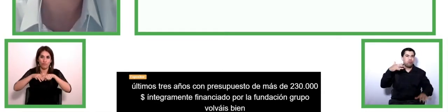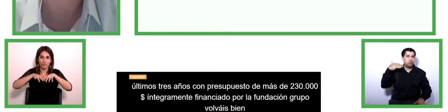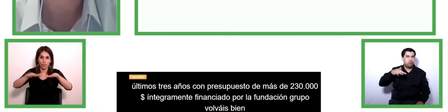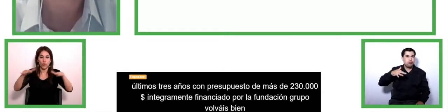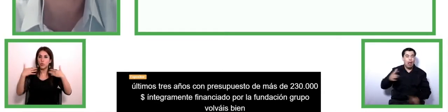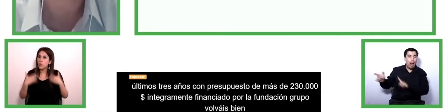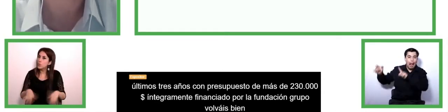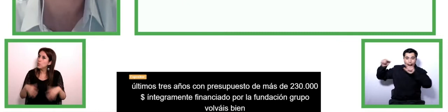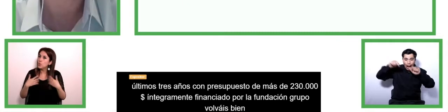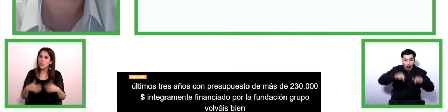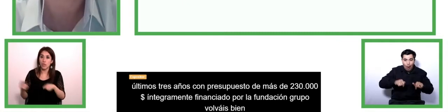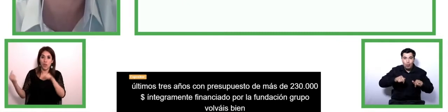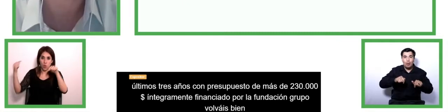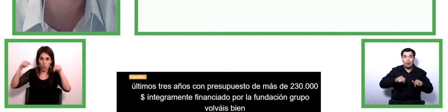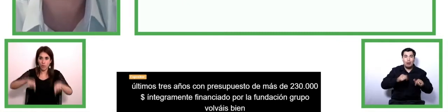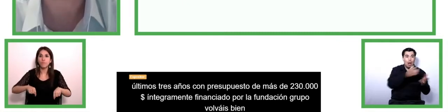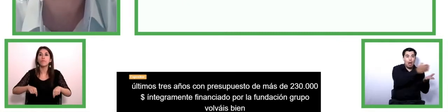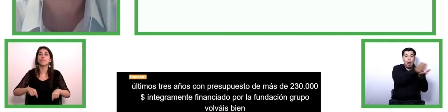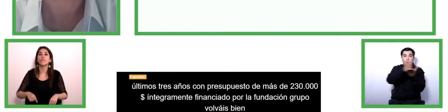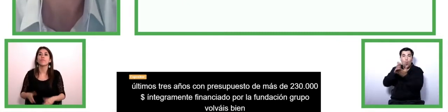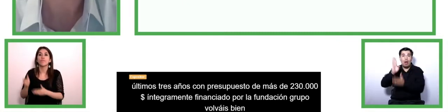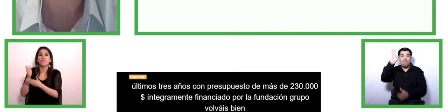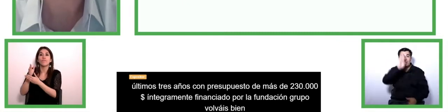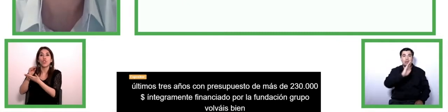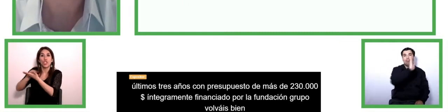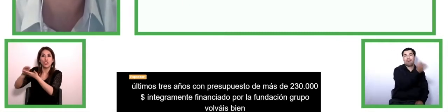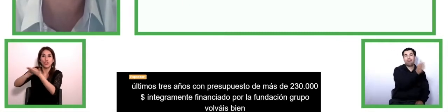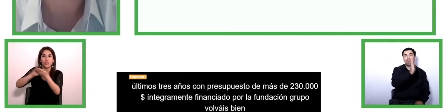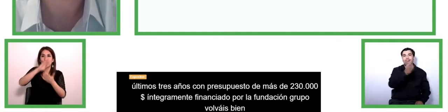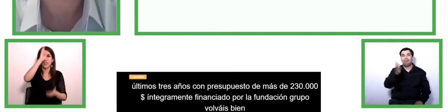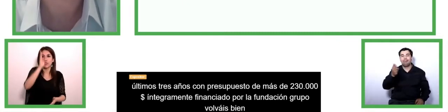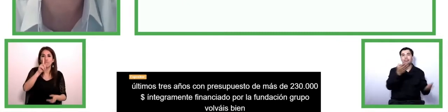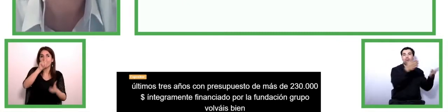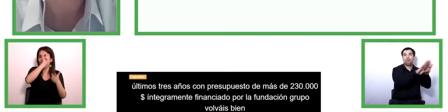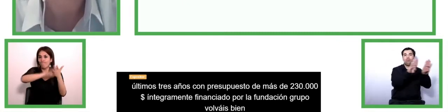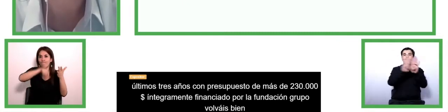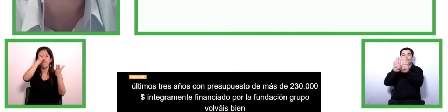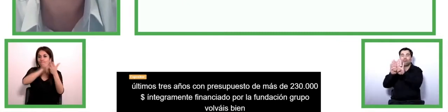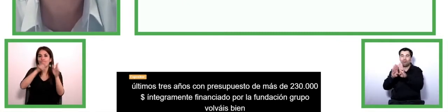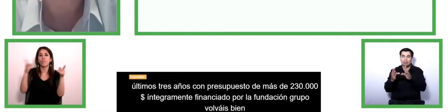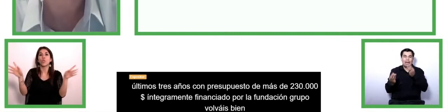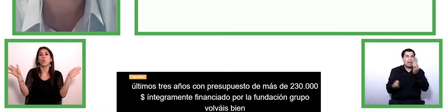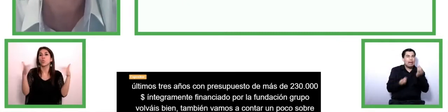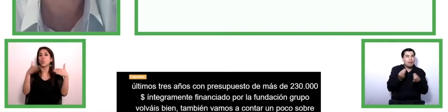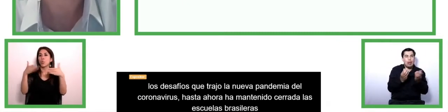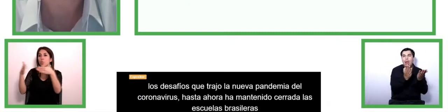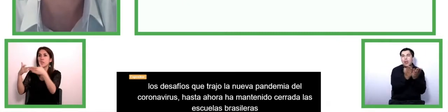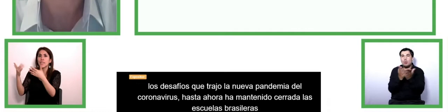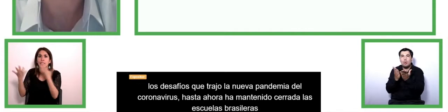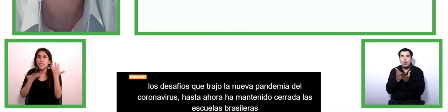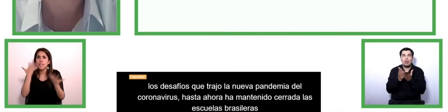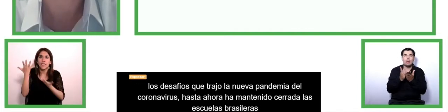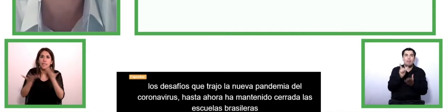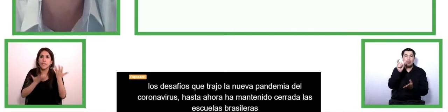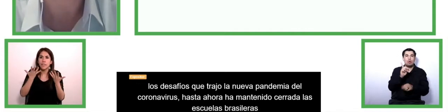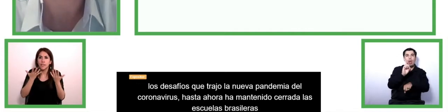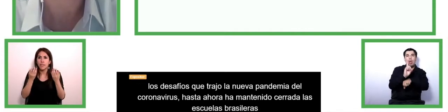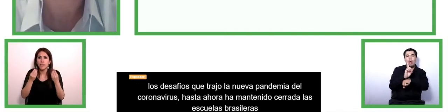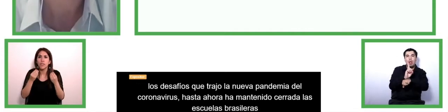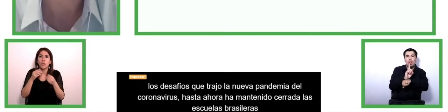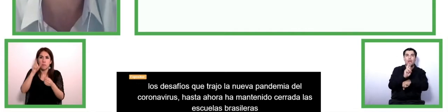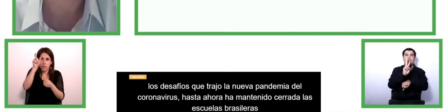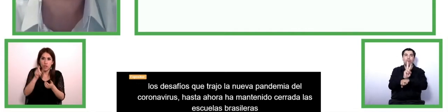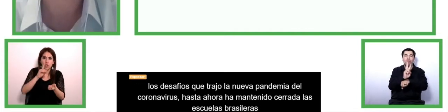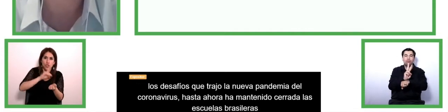ha mantenido cerradas las escuelas brasileñas y ha hecho que educadores, estudiantes, familias y nosotros